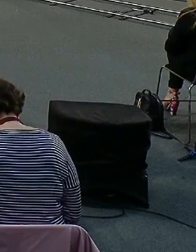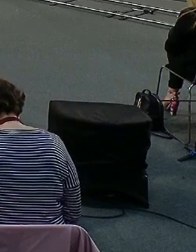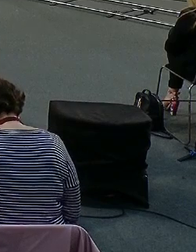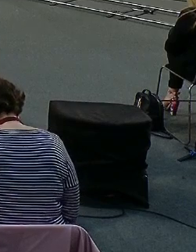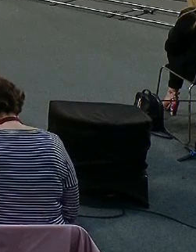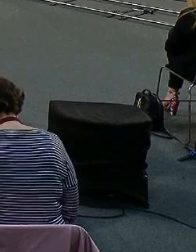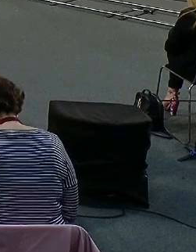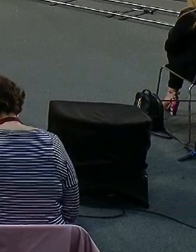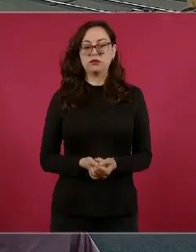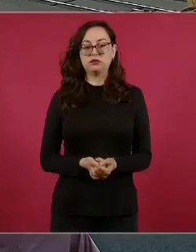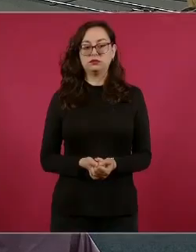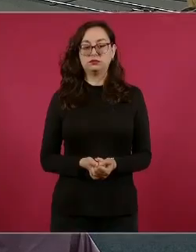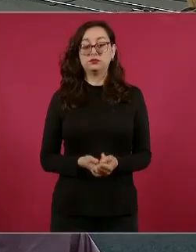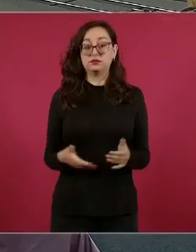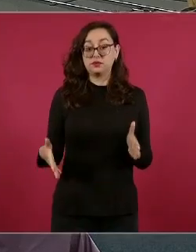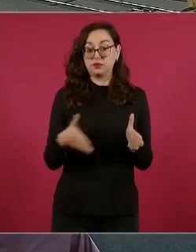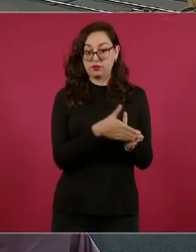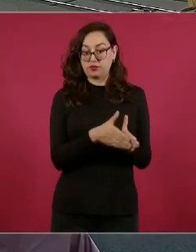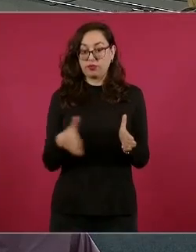porque